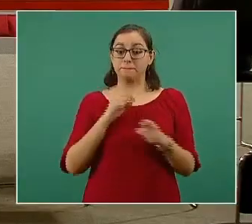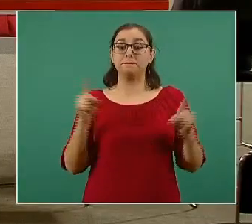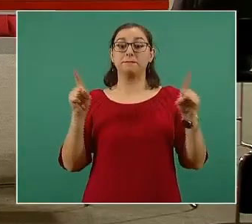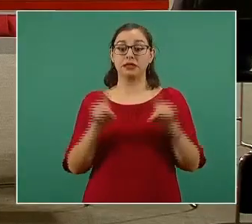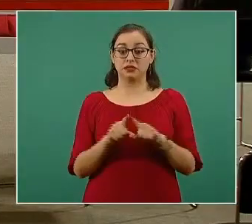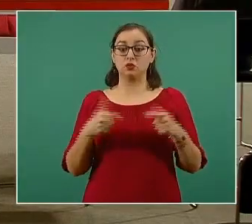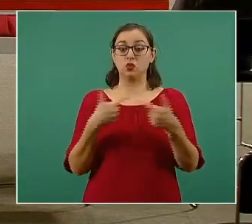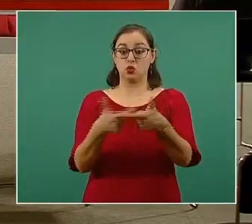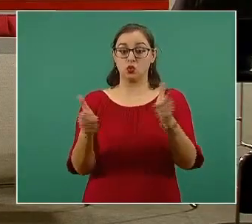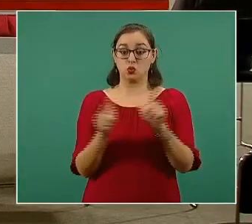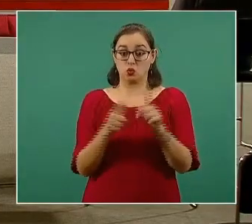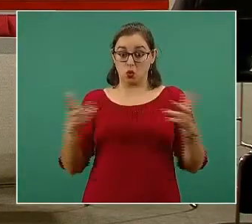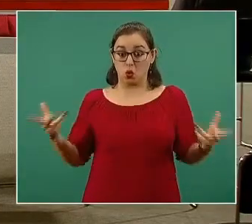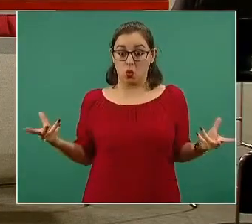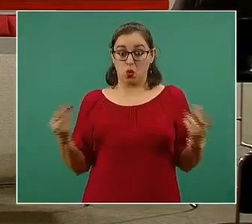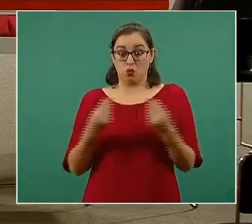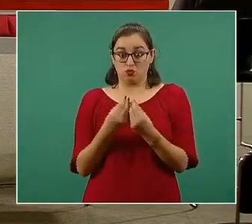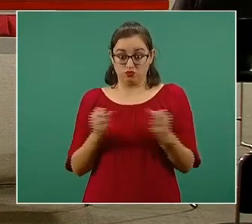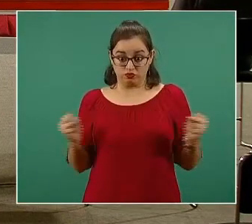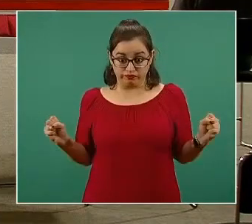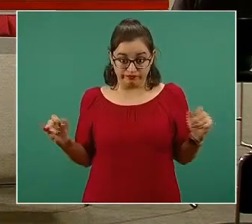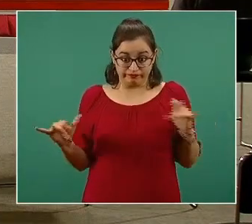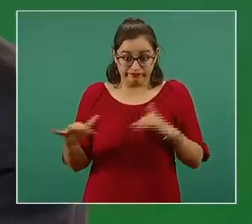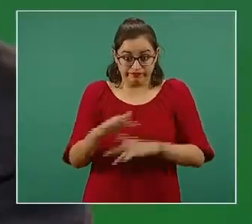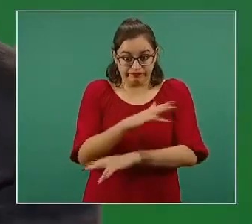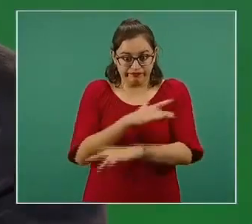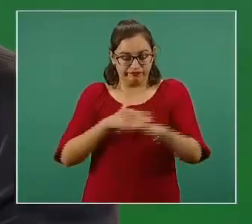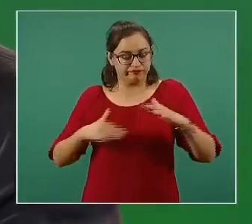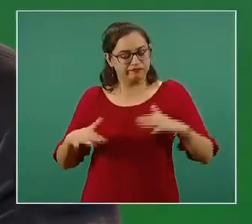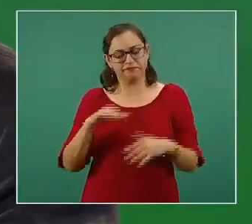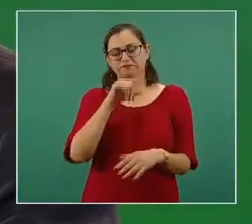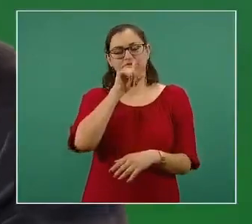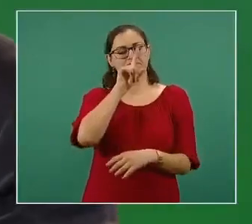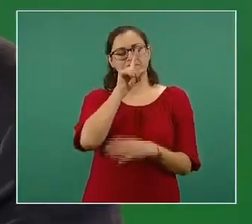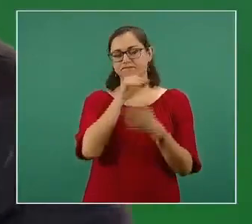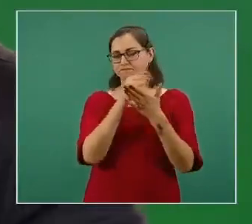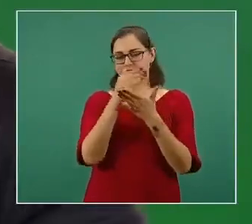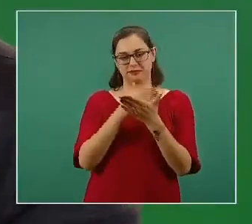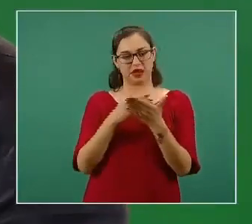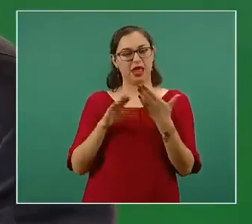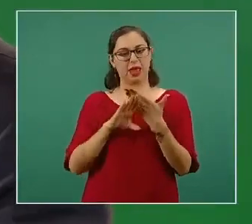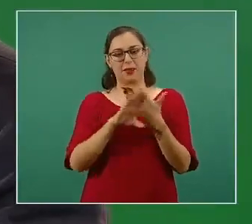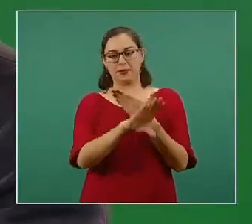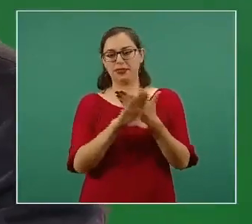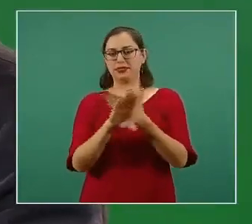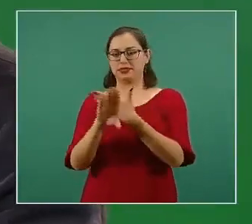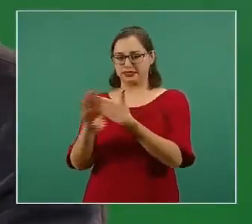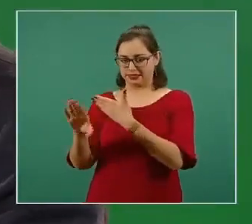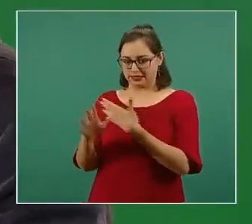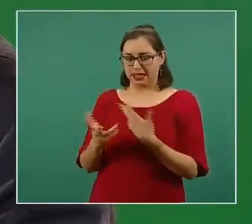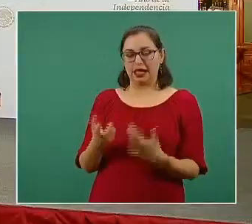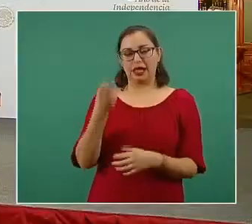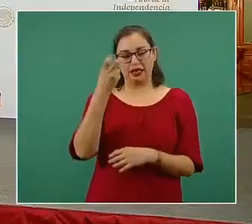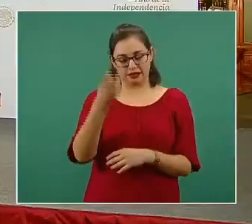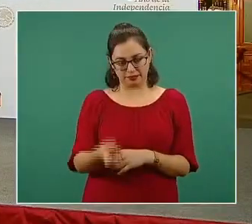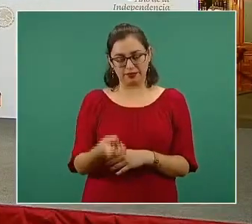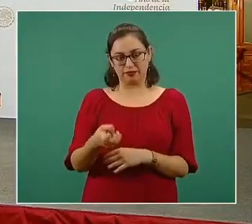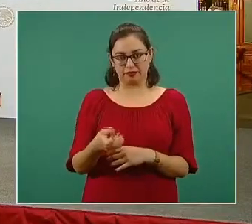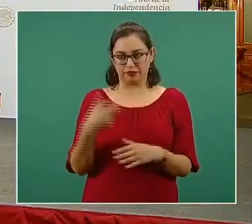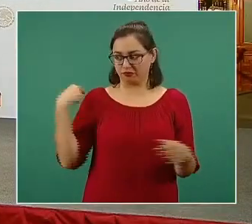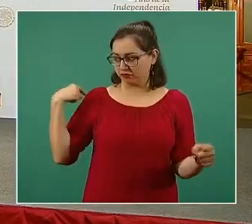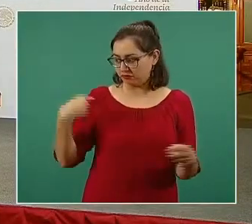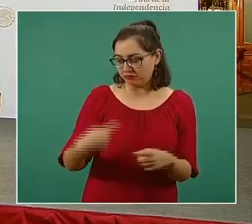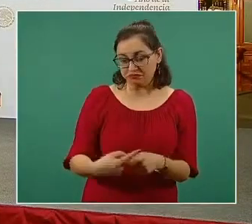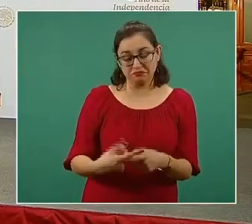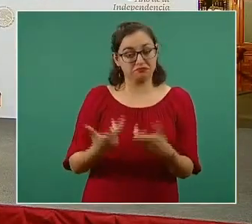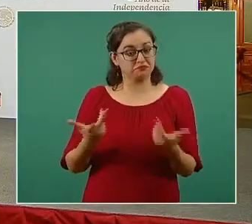en espacios públicos, sobre todo los que son cerrados, son las medidas que en general han estado